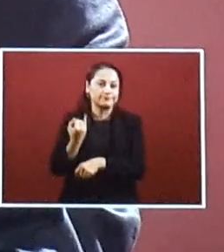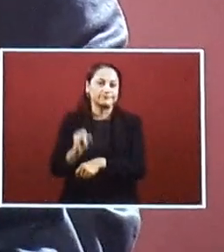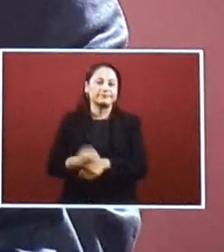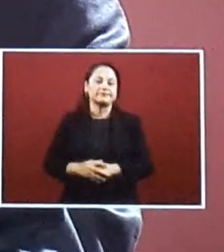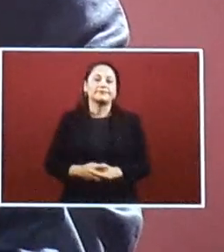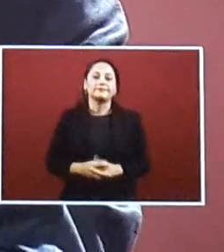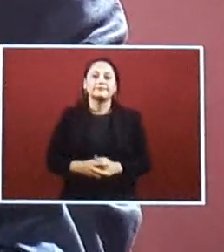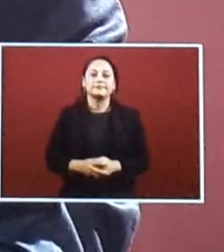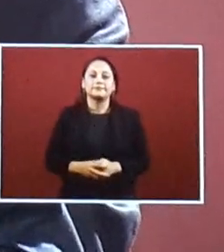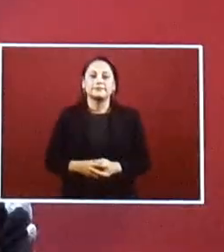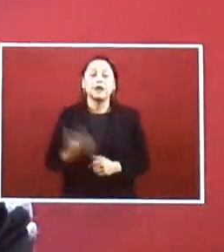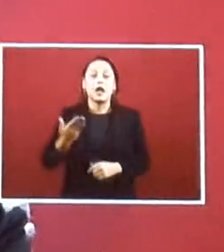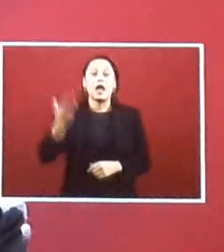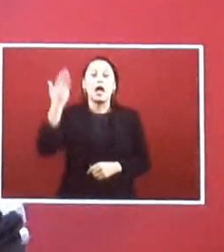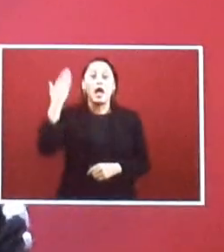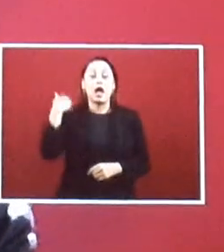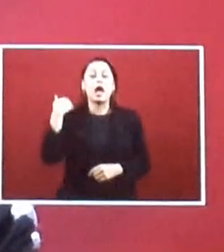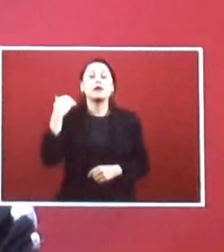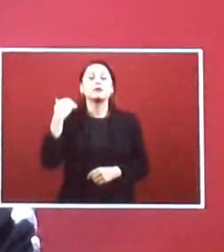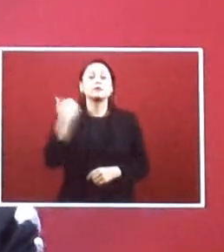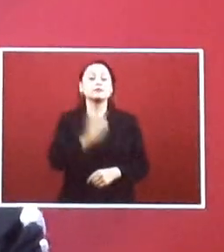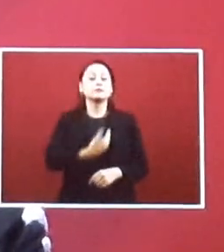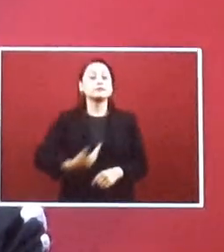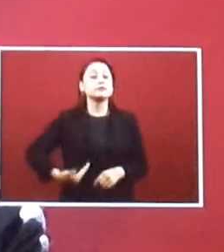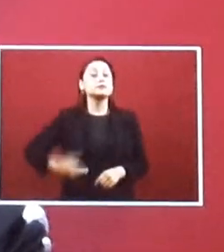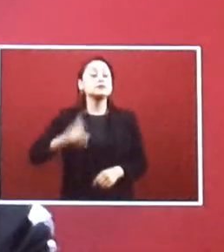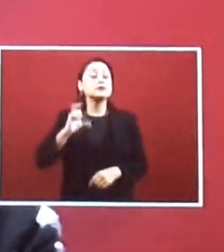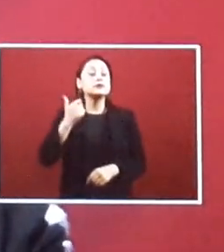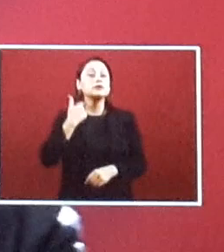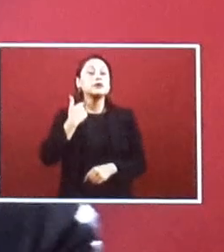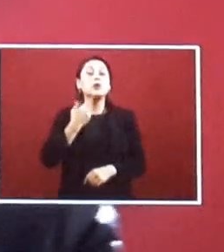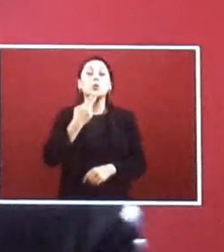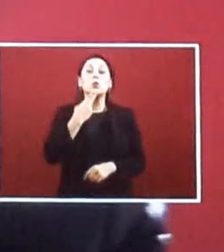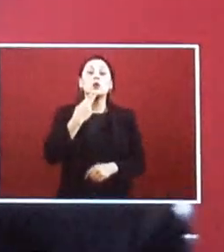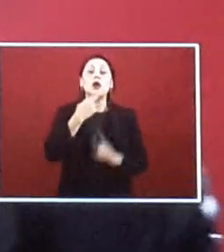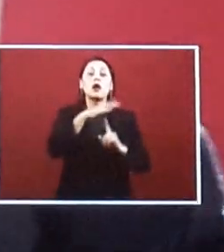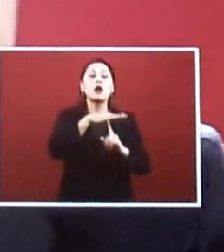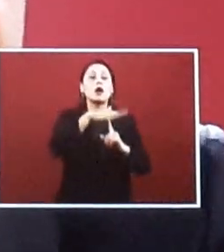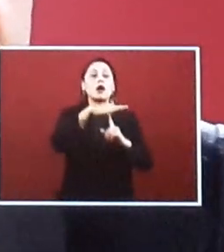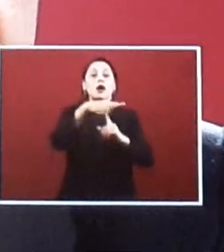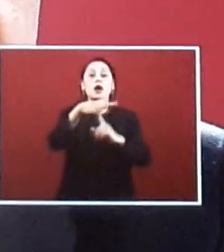Antes usaban los helicópteros hasta para ir